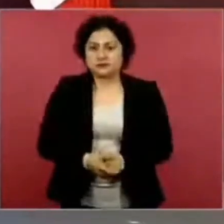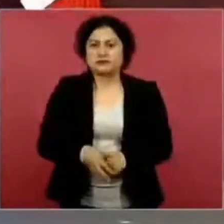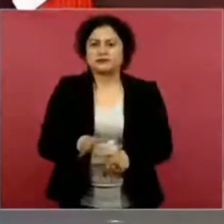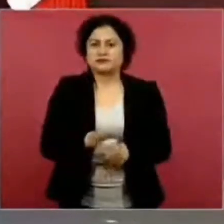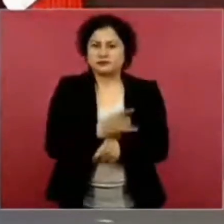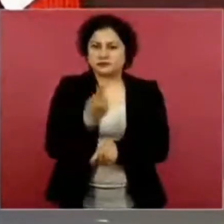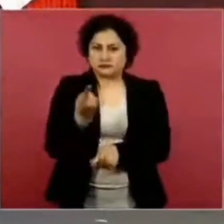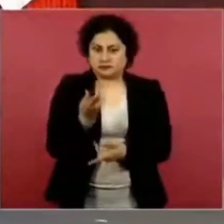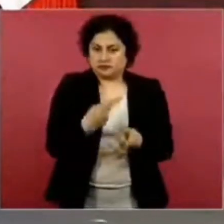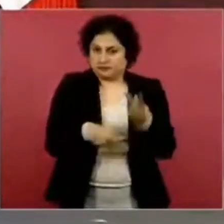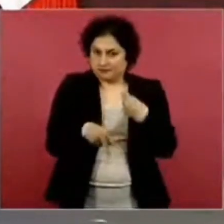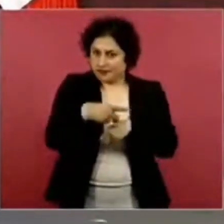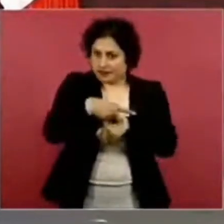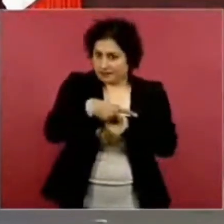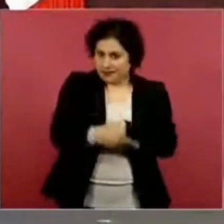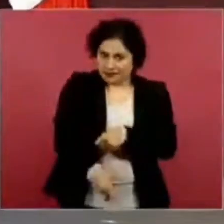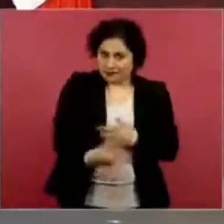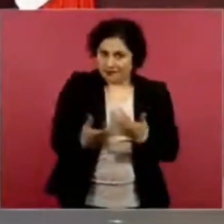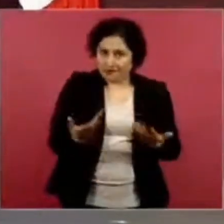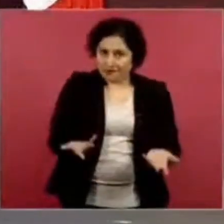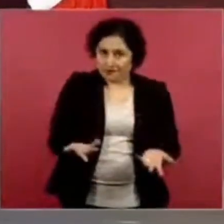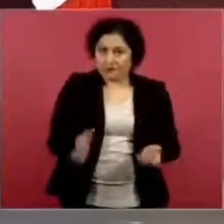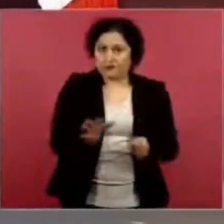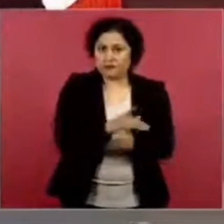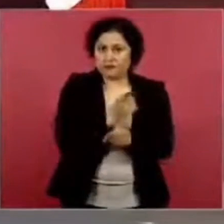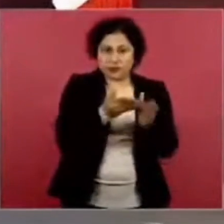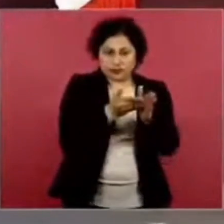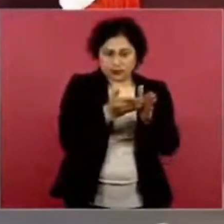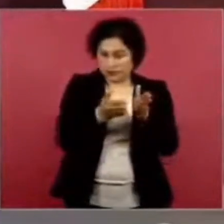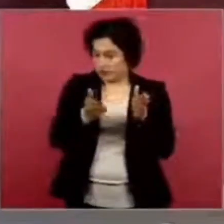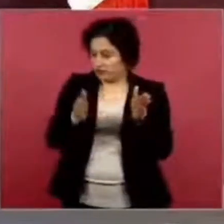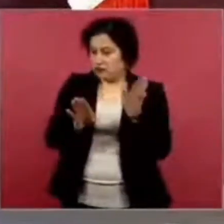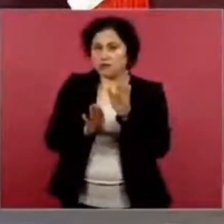daño? Porque esto costó muchísimo.